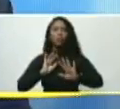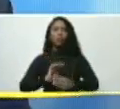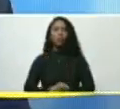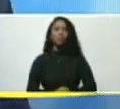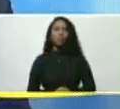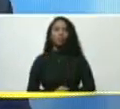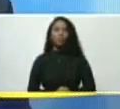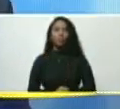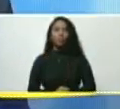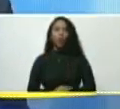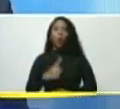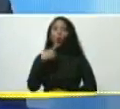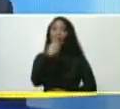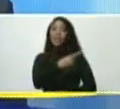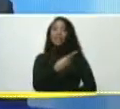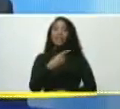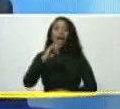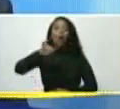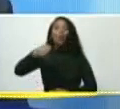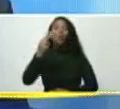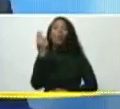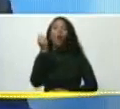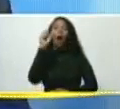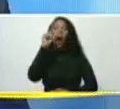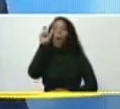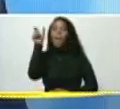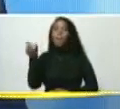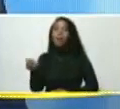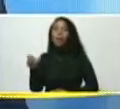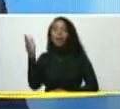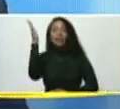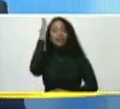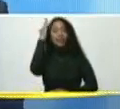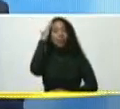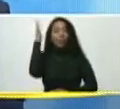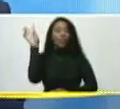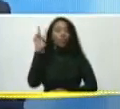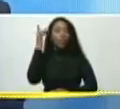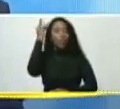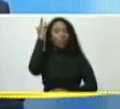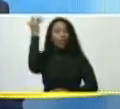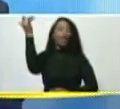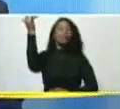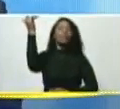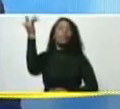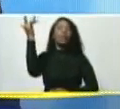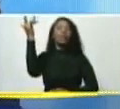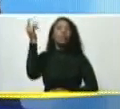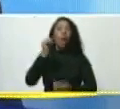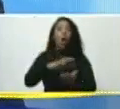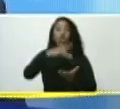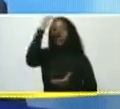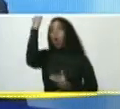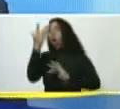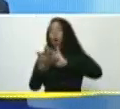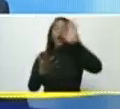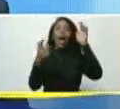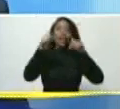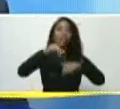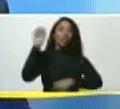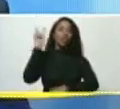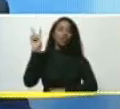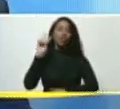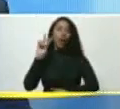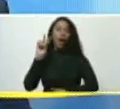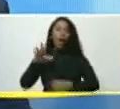lo que decía Juan Pablo Pérez Alfonso, sabio venezolano, gloria de Venezuela, fundador